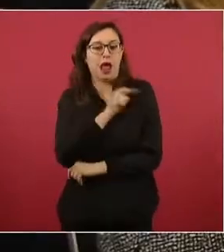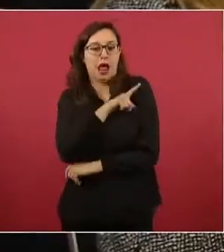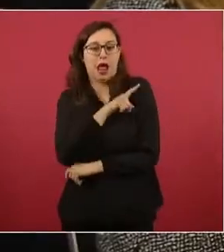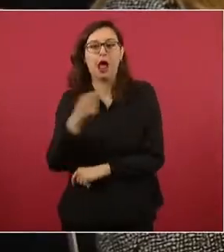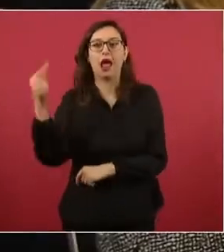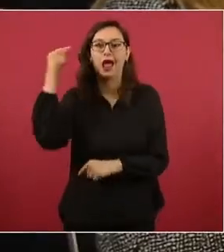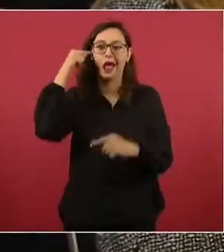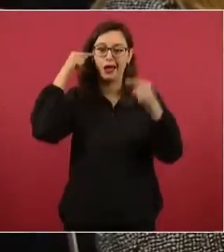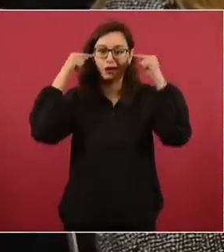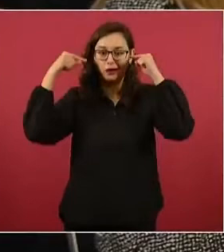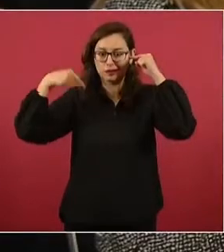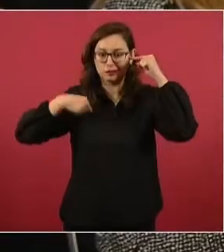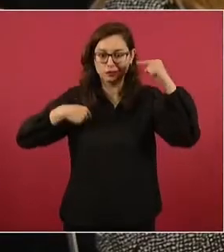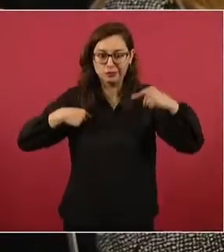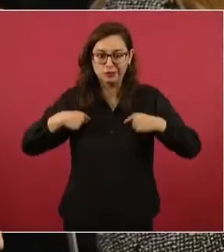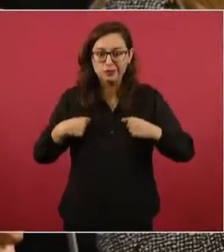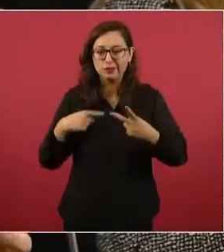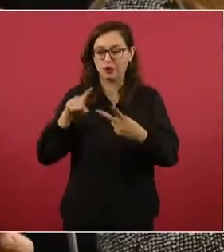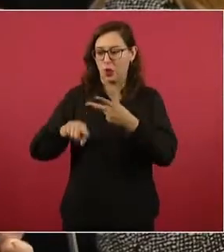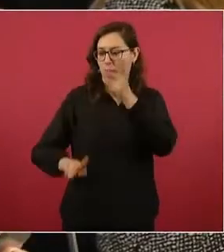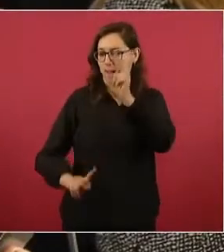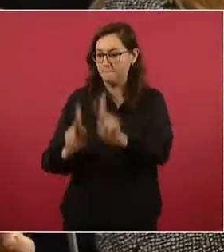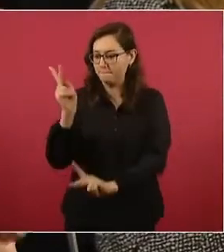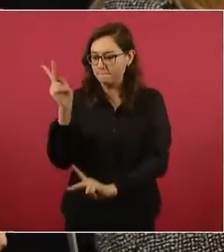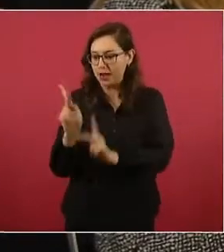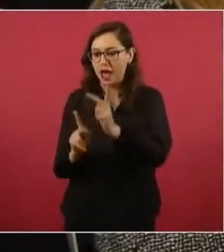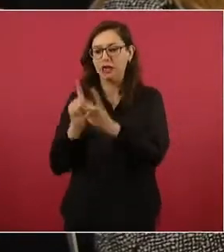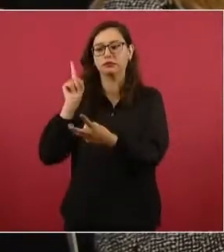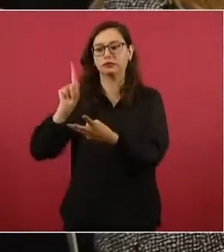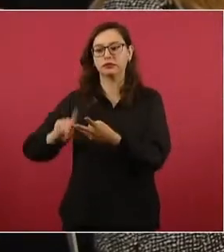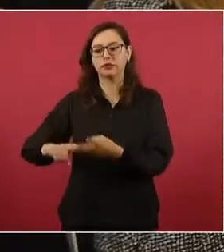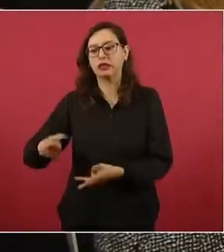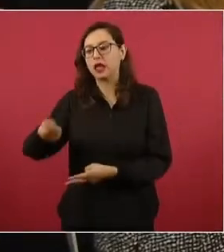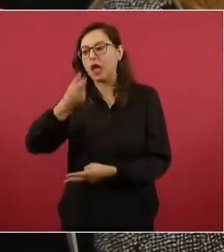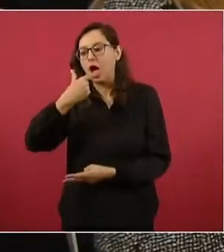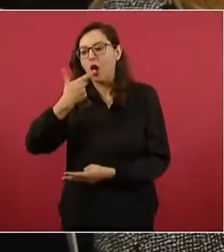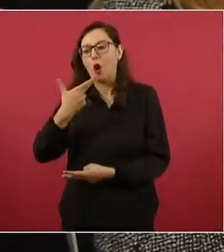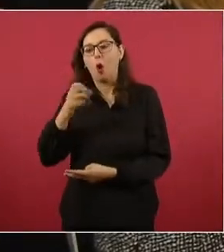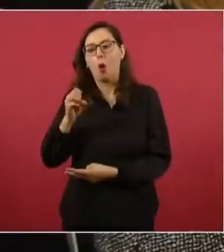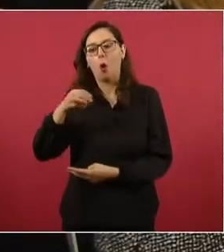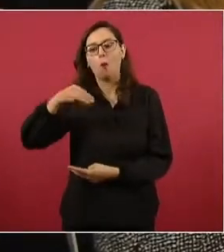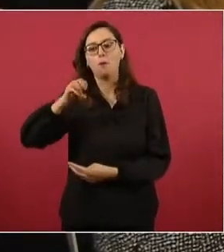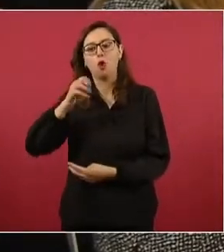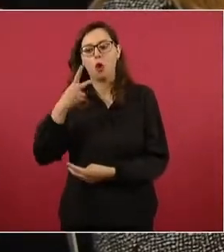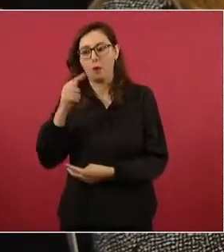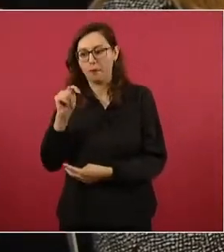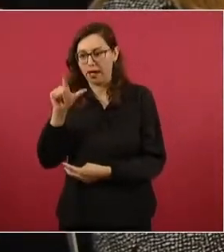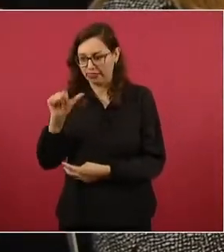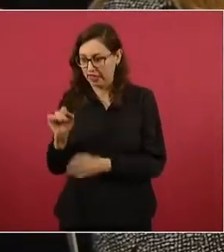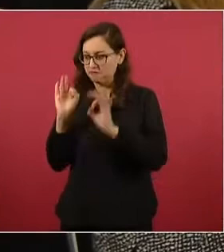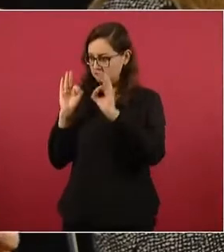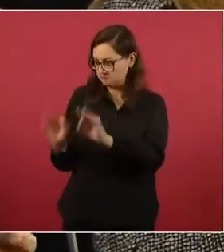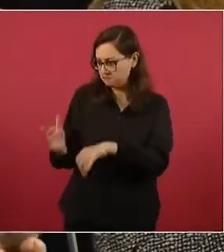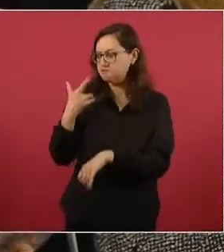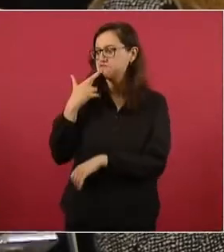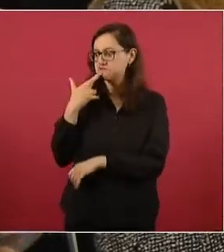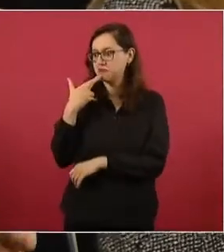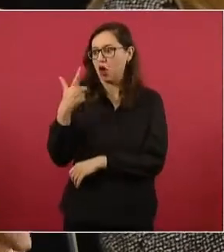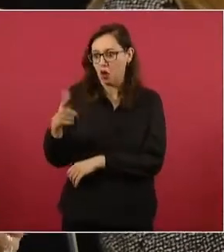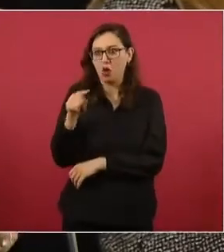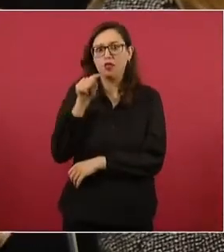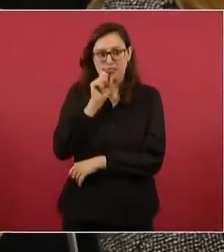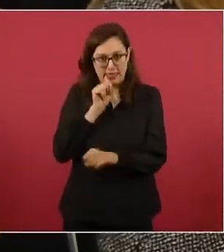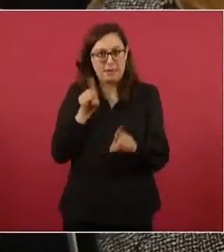y la homeopatía. ¿Usted qué piensa, señor presidente, de que precisamente para fortalecer este sistema único de